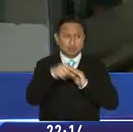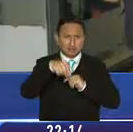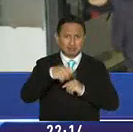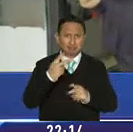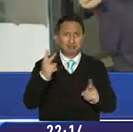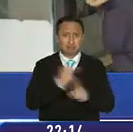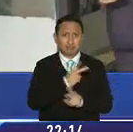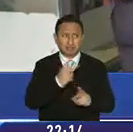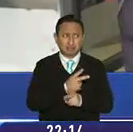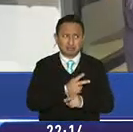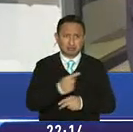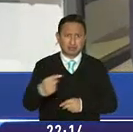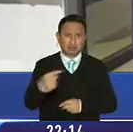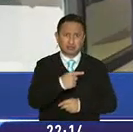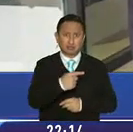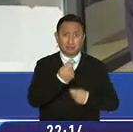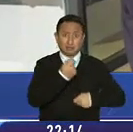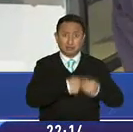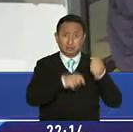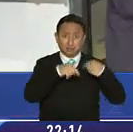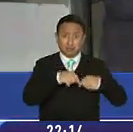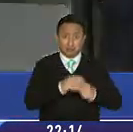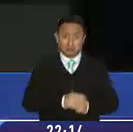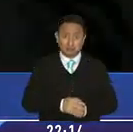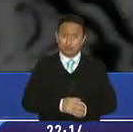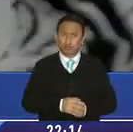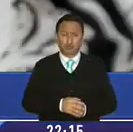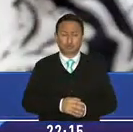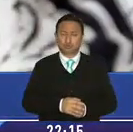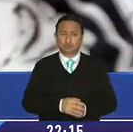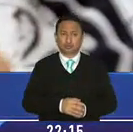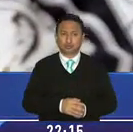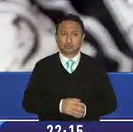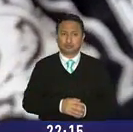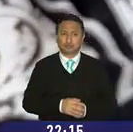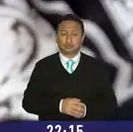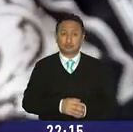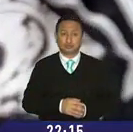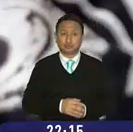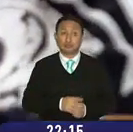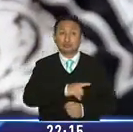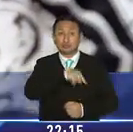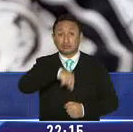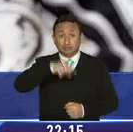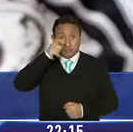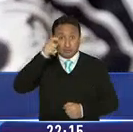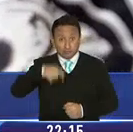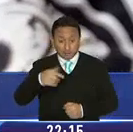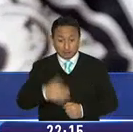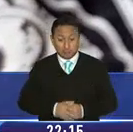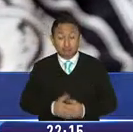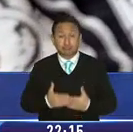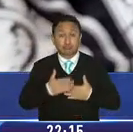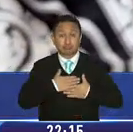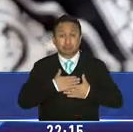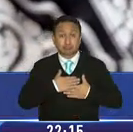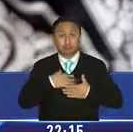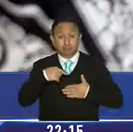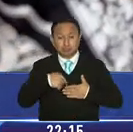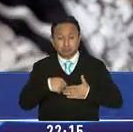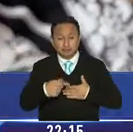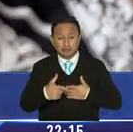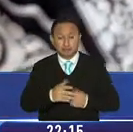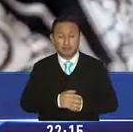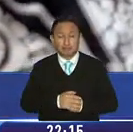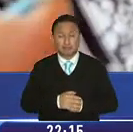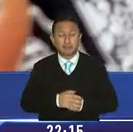su actividad, que se hace al margen de la ley. Así es que vengo a la fiscalía y pongo ante ustedes mi salud, mi integridad